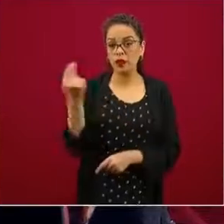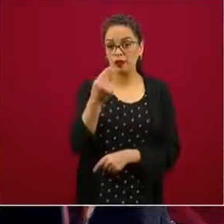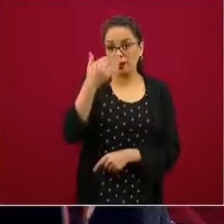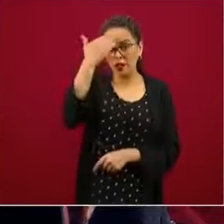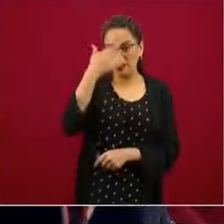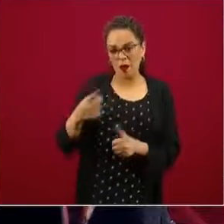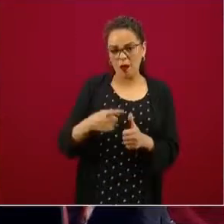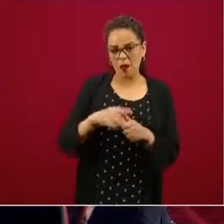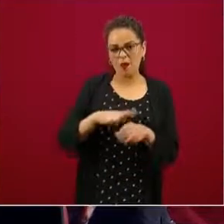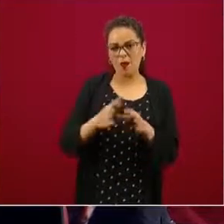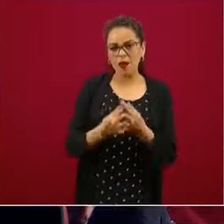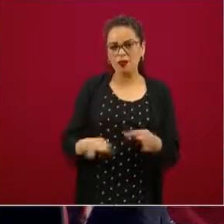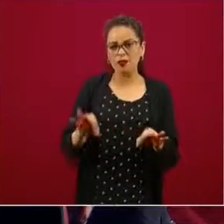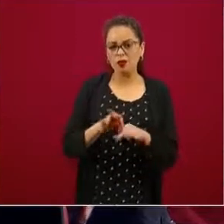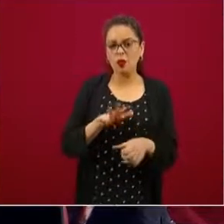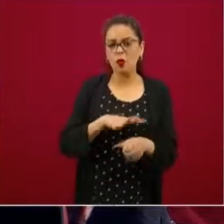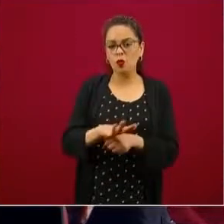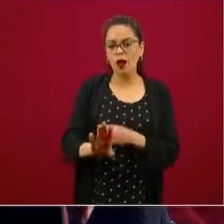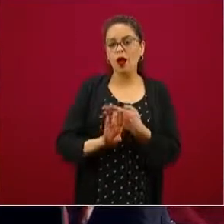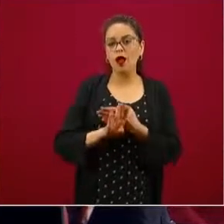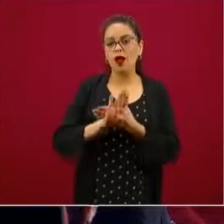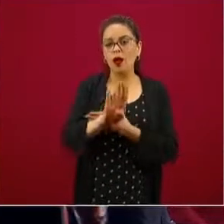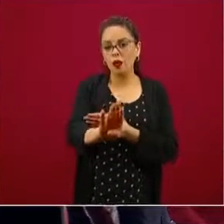esta mañana lo comentamos nuevamente,